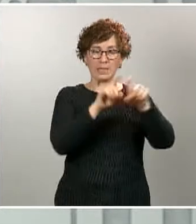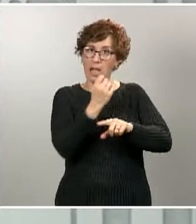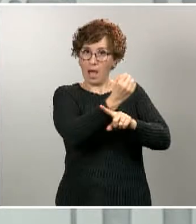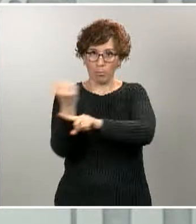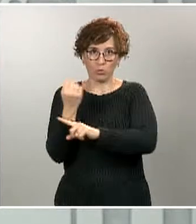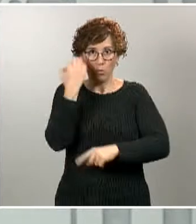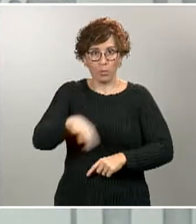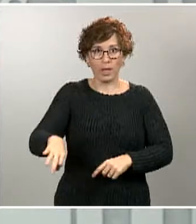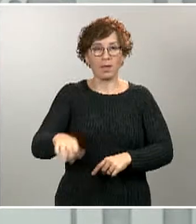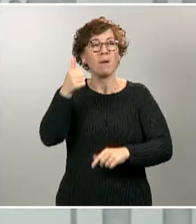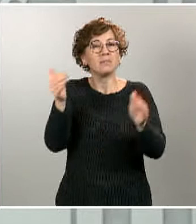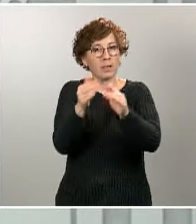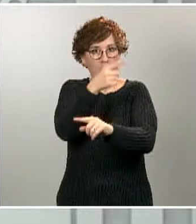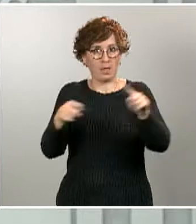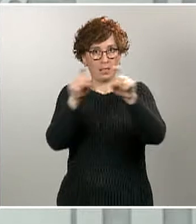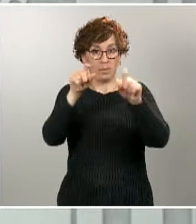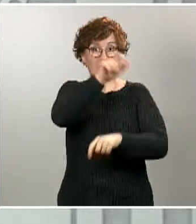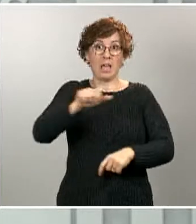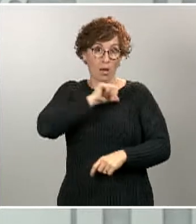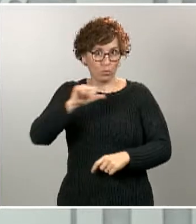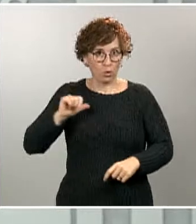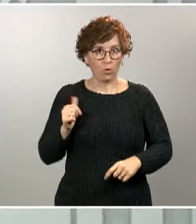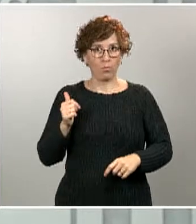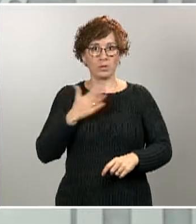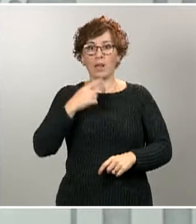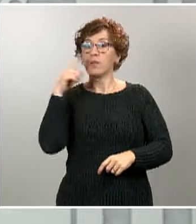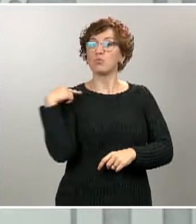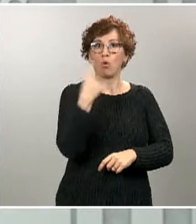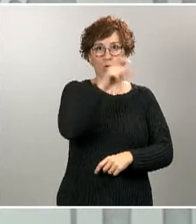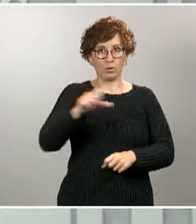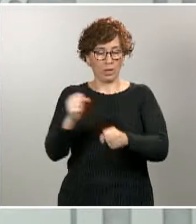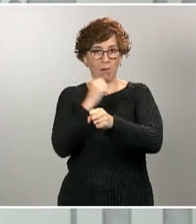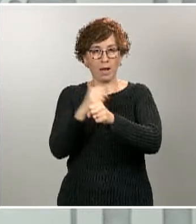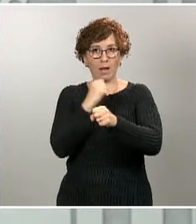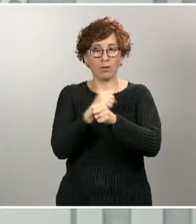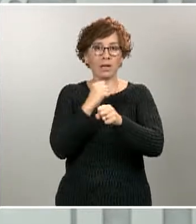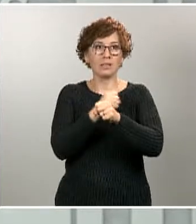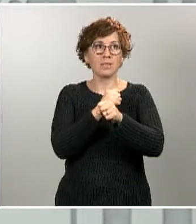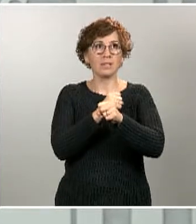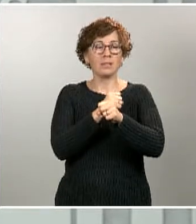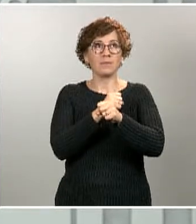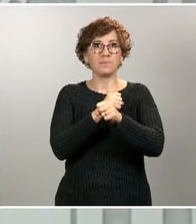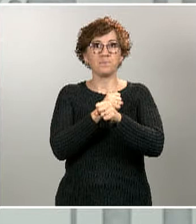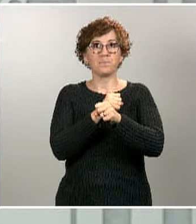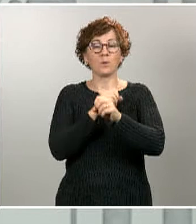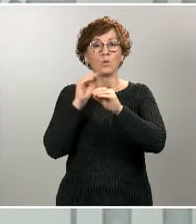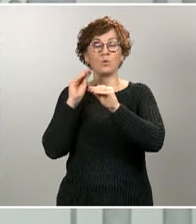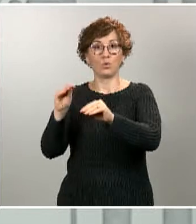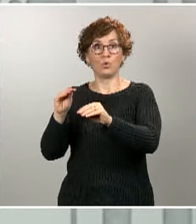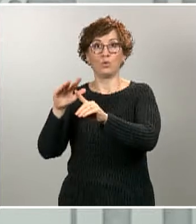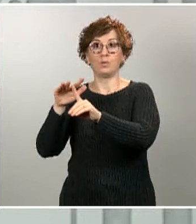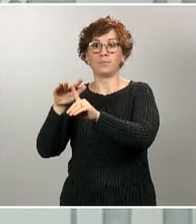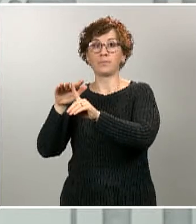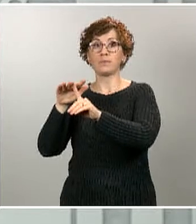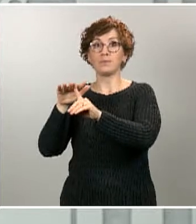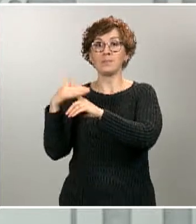pymes y los autónomos, para que todos los trabajadores, aun los que no tuvieran, digamos que las condiciones para poder recibir la prestación,